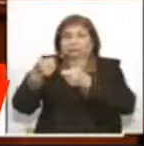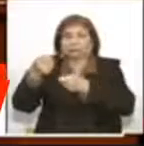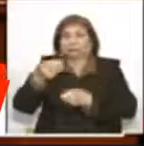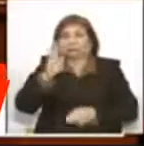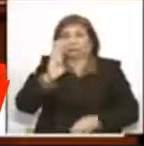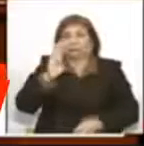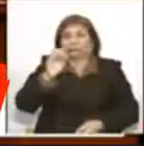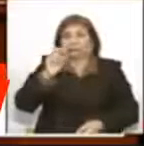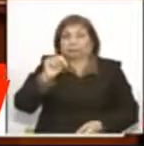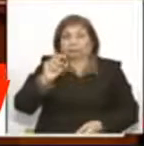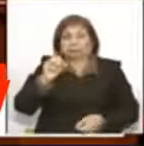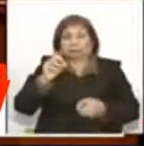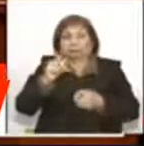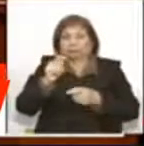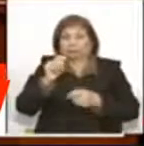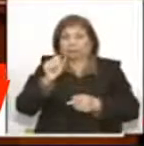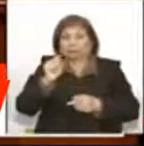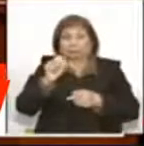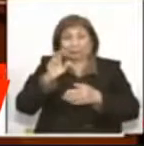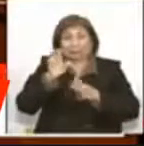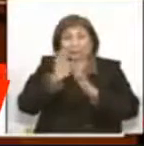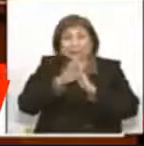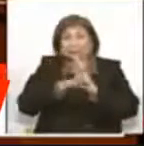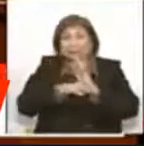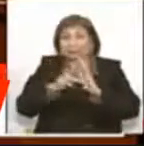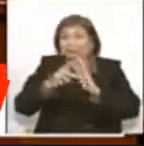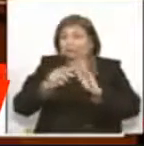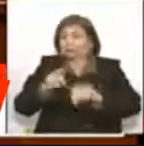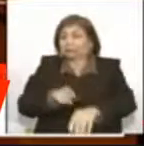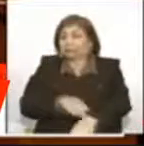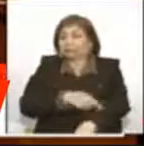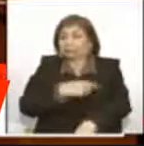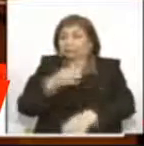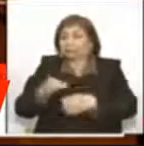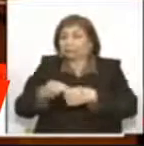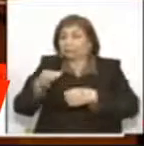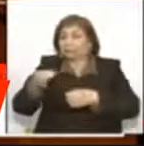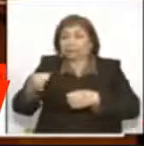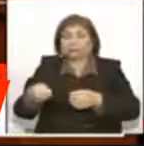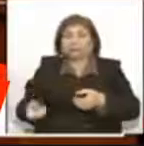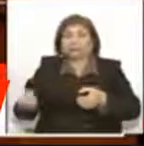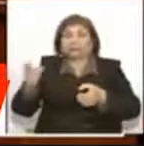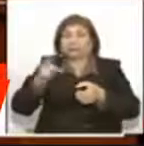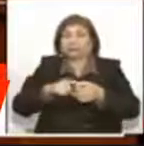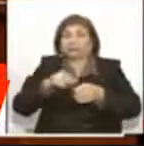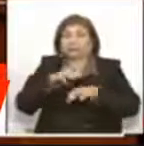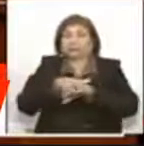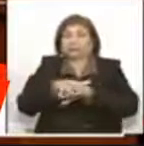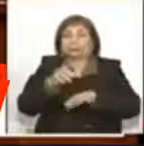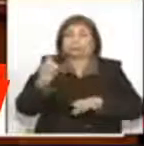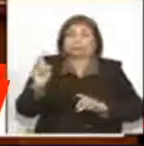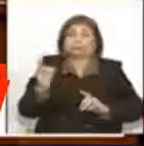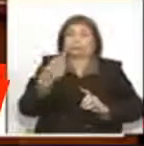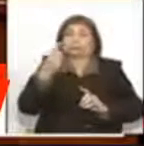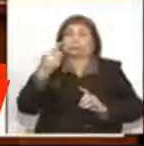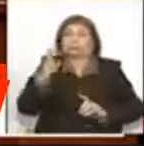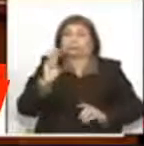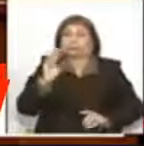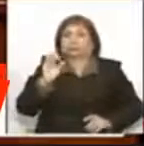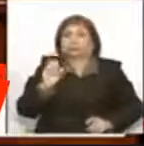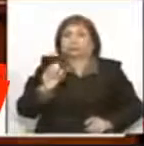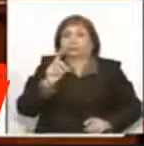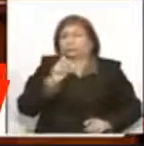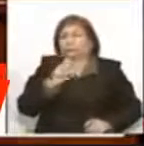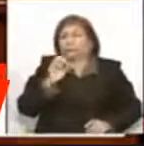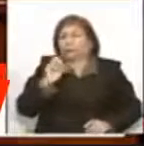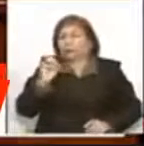bonos a tasas de interés razonable y plazos largos, incluyendo por primera vez un bono a